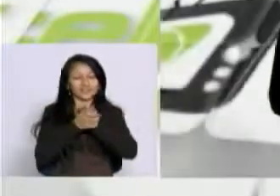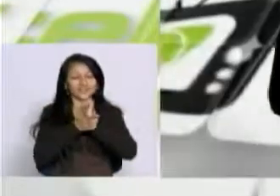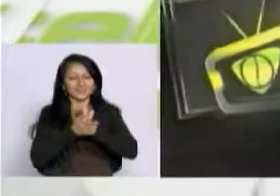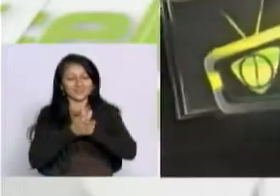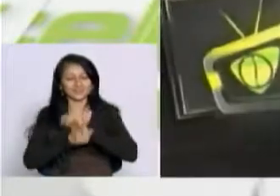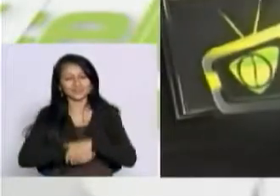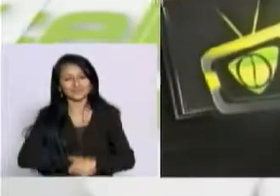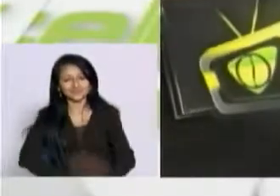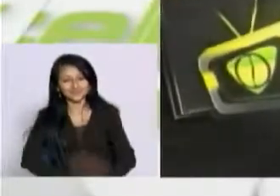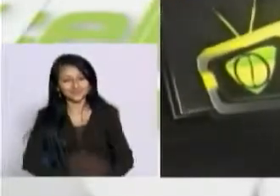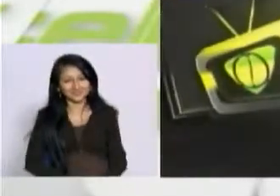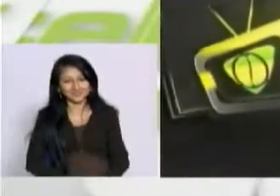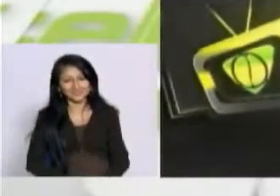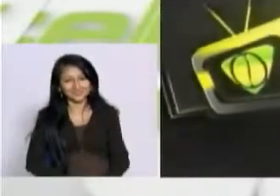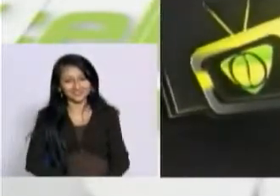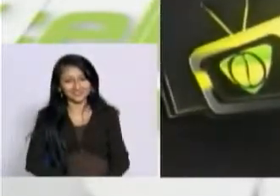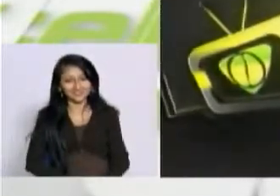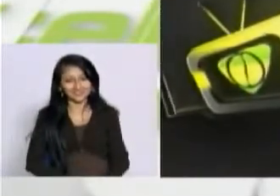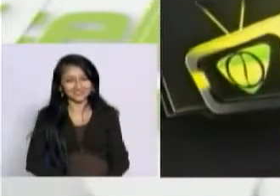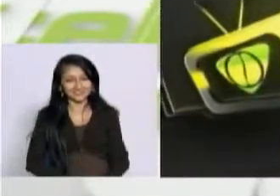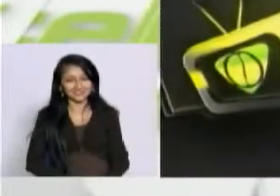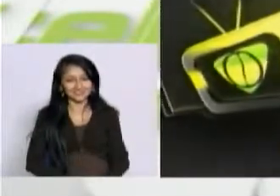Telecafé.